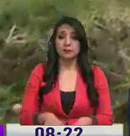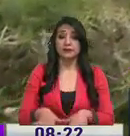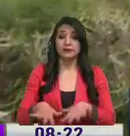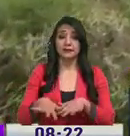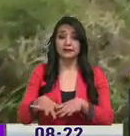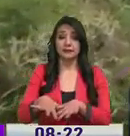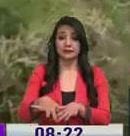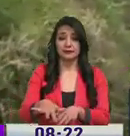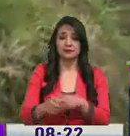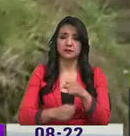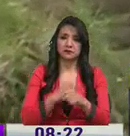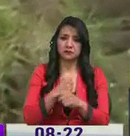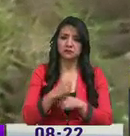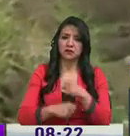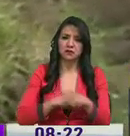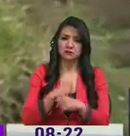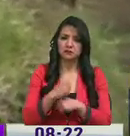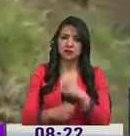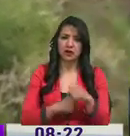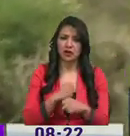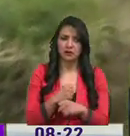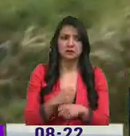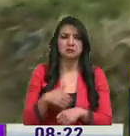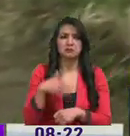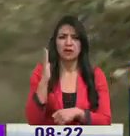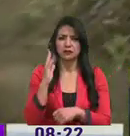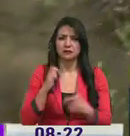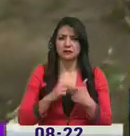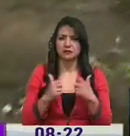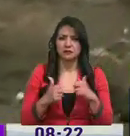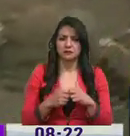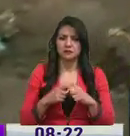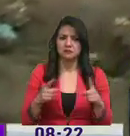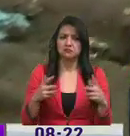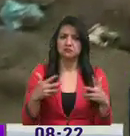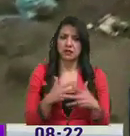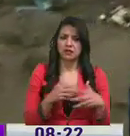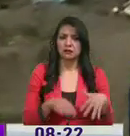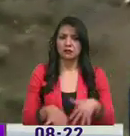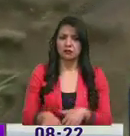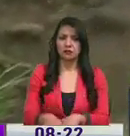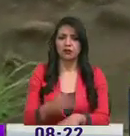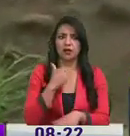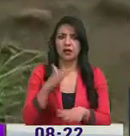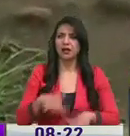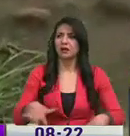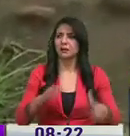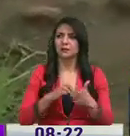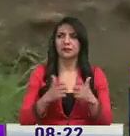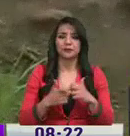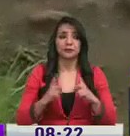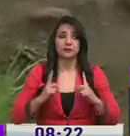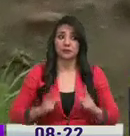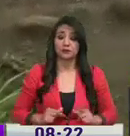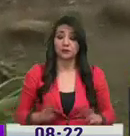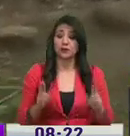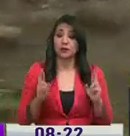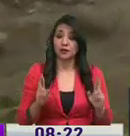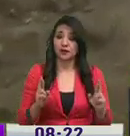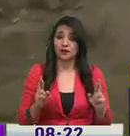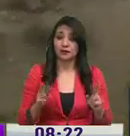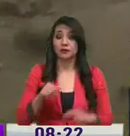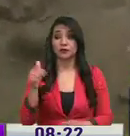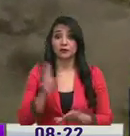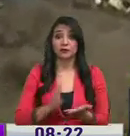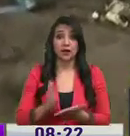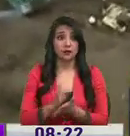son años, 3 años que se me va creciendo ese y tengo miedo de que suceda algo ambiental aquí, que no nos suceda lo que nos sucedió en otros